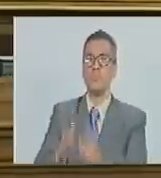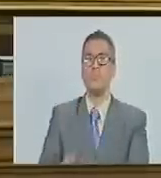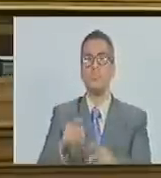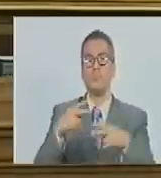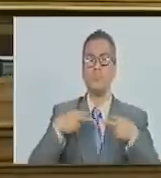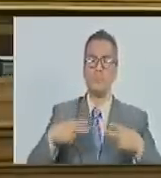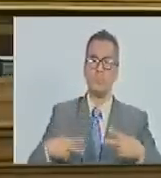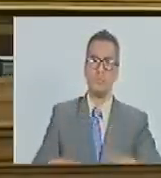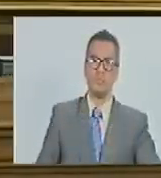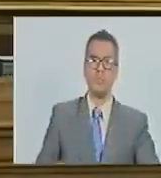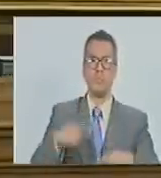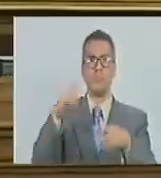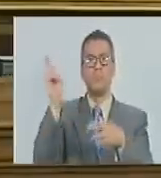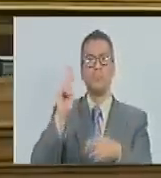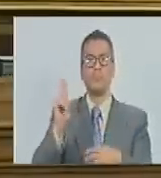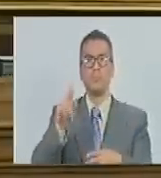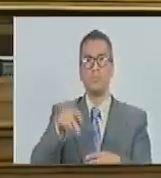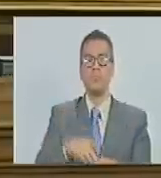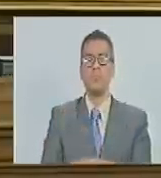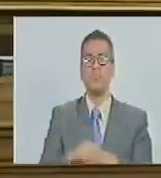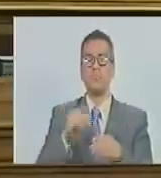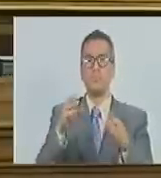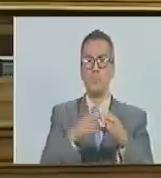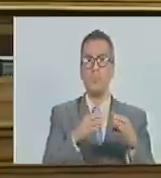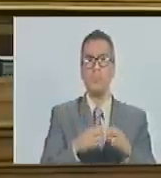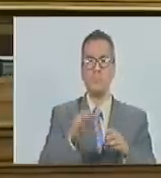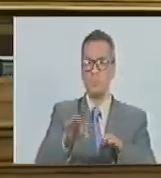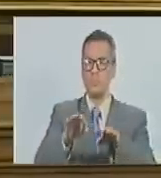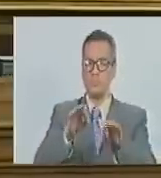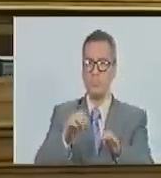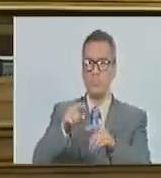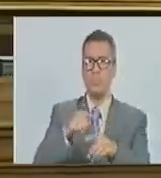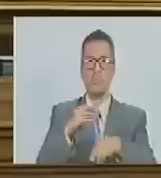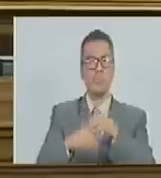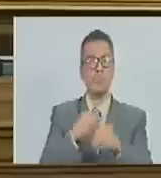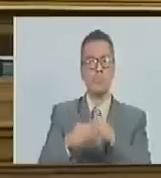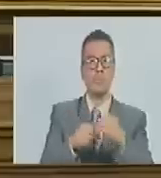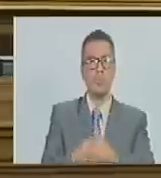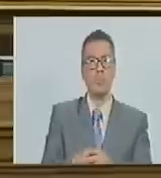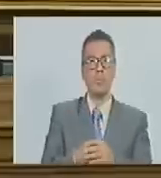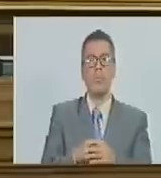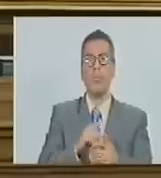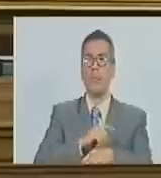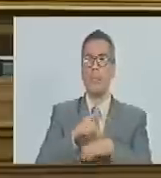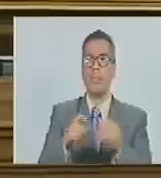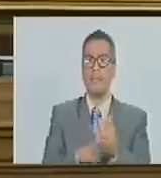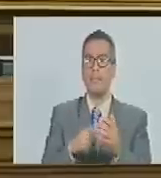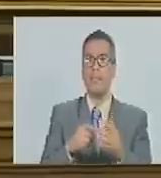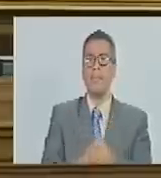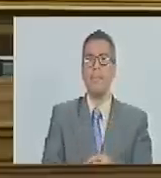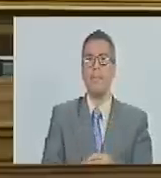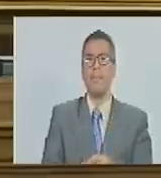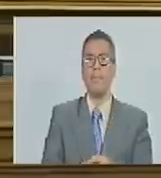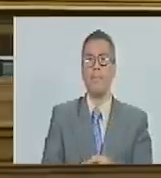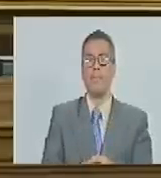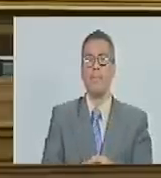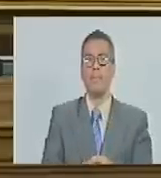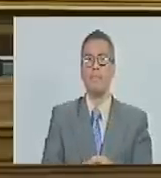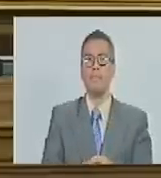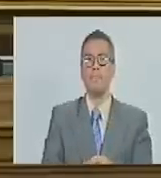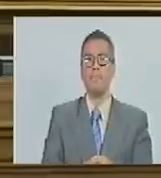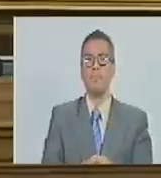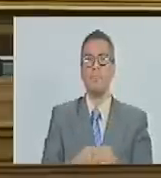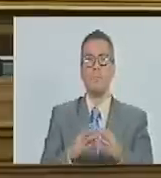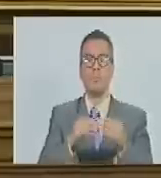vida republicana. Un comité de postulaciones que cumplió cabalmente con